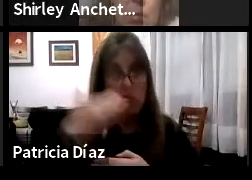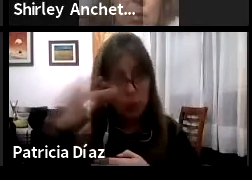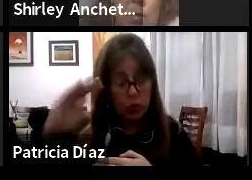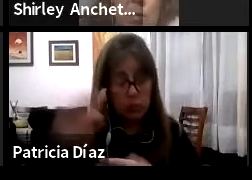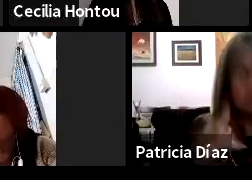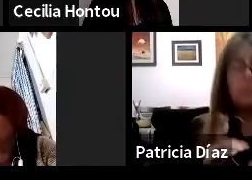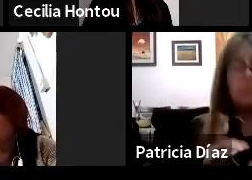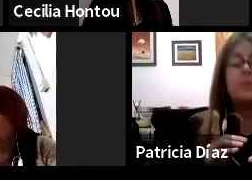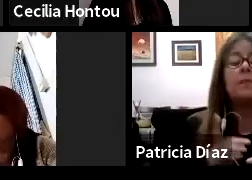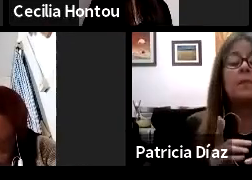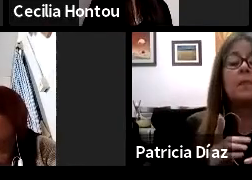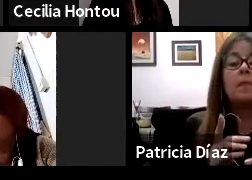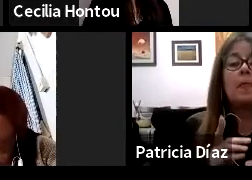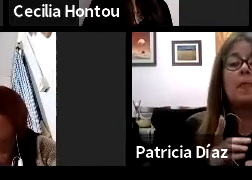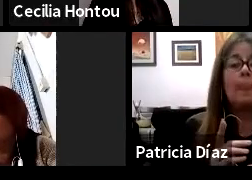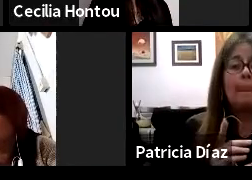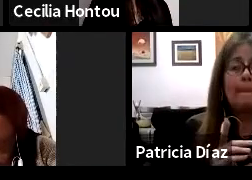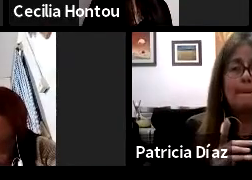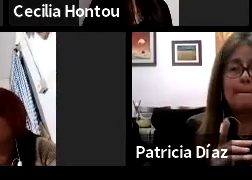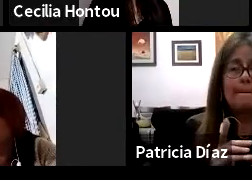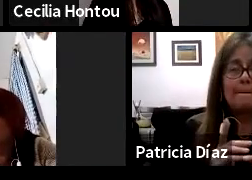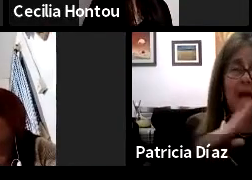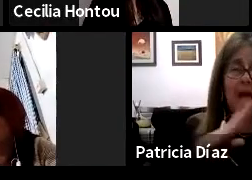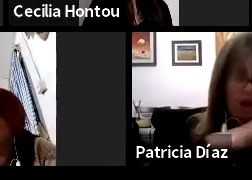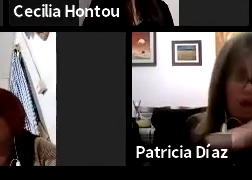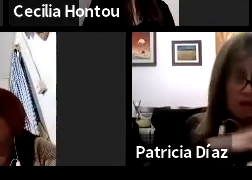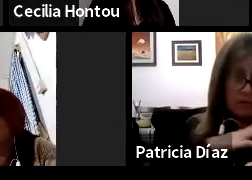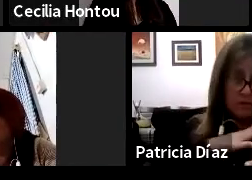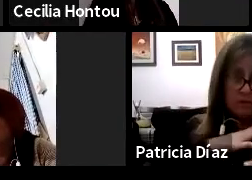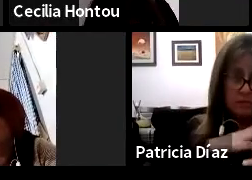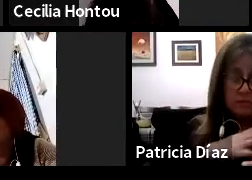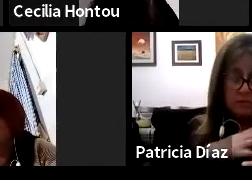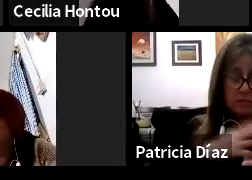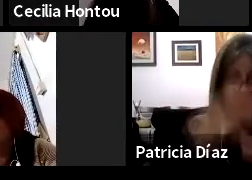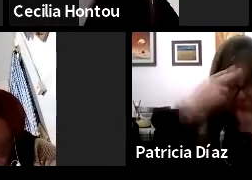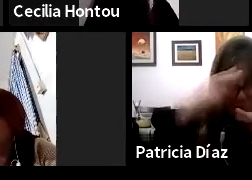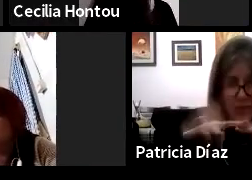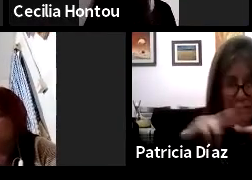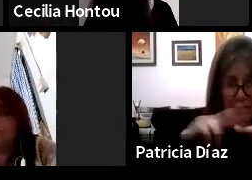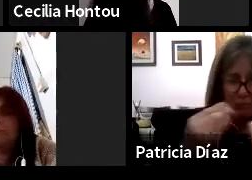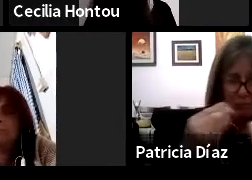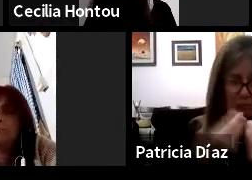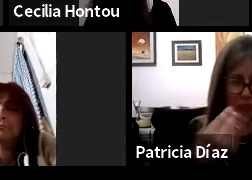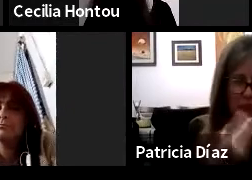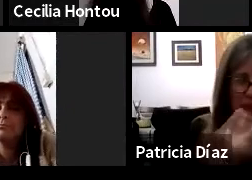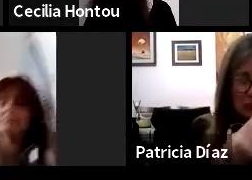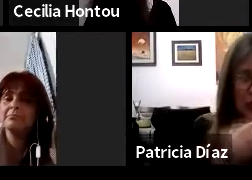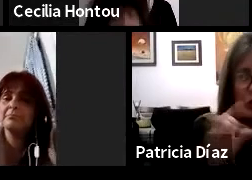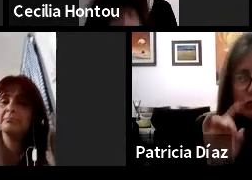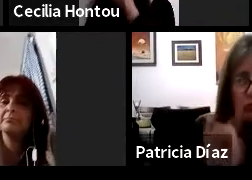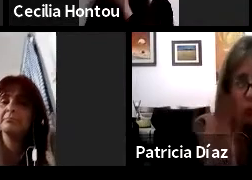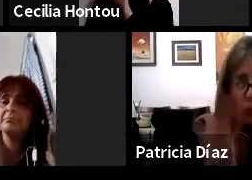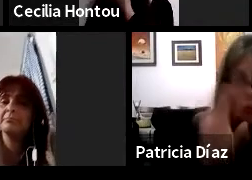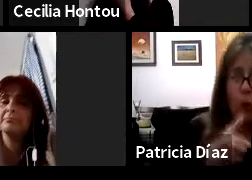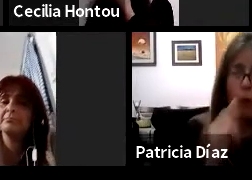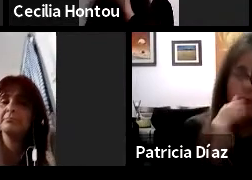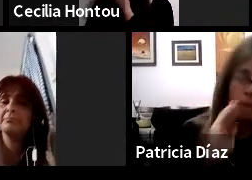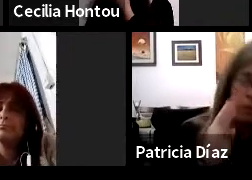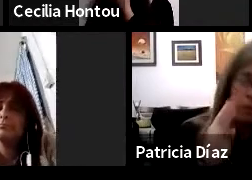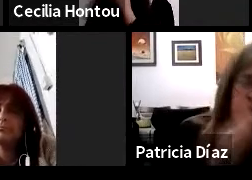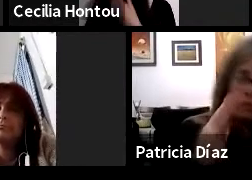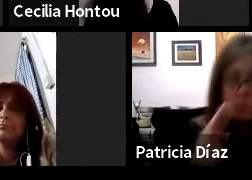Evidentemente, o sea, hay patologías, o sea, 1 millón, y no se puede enfatizar en cada patología, ¿no?